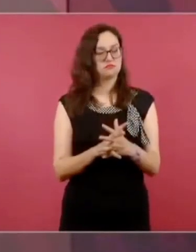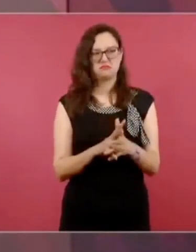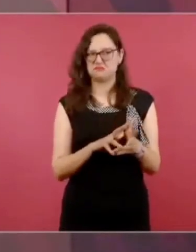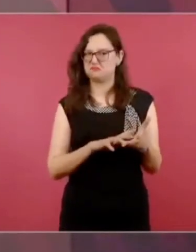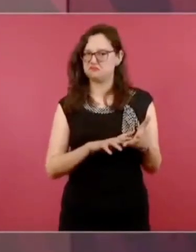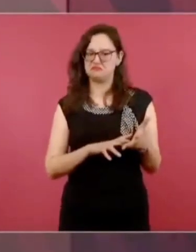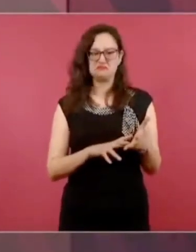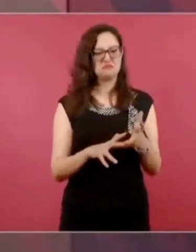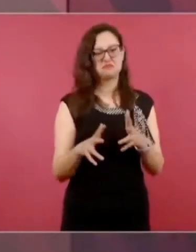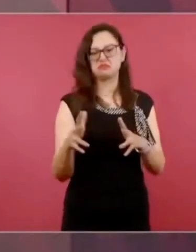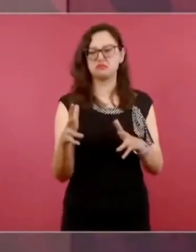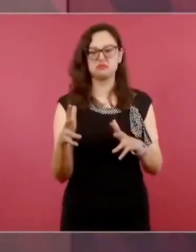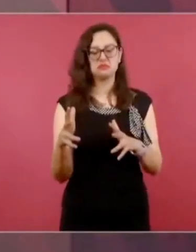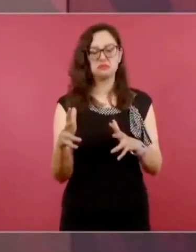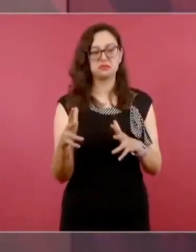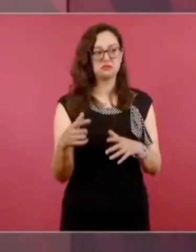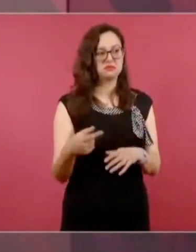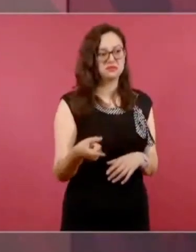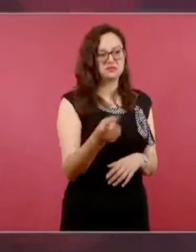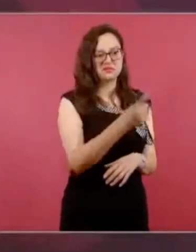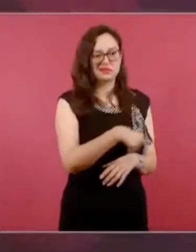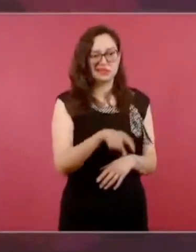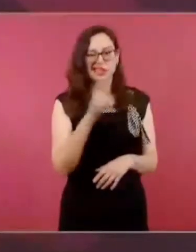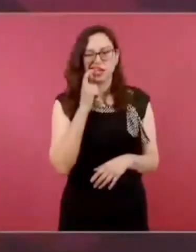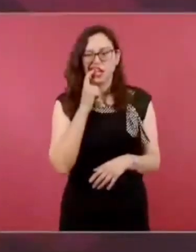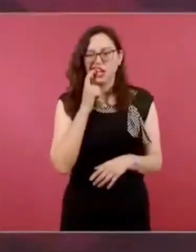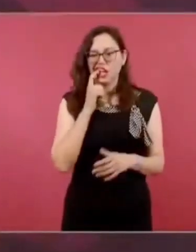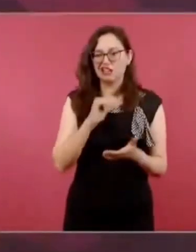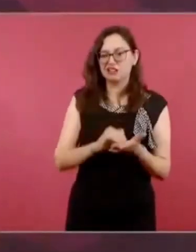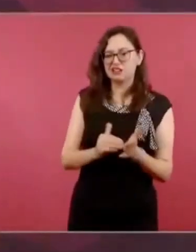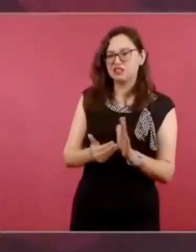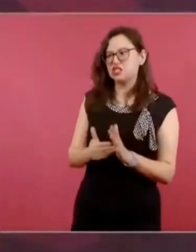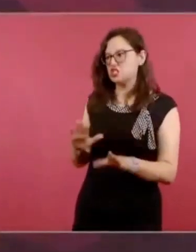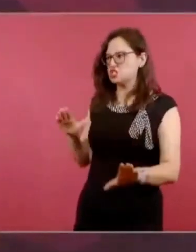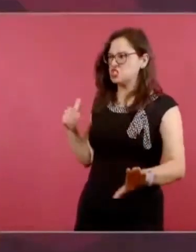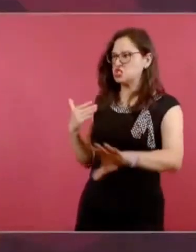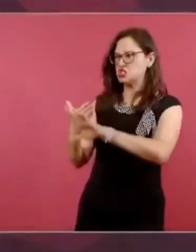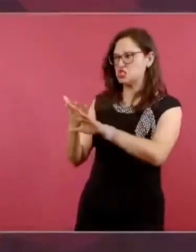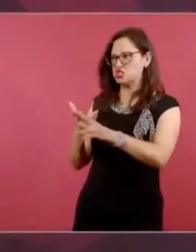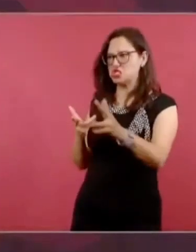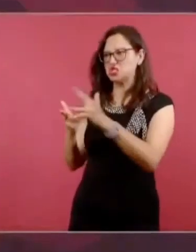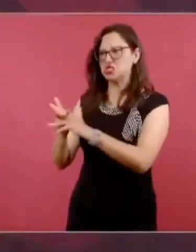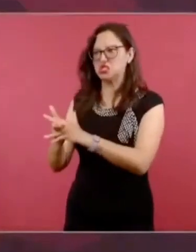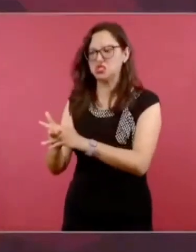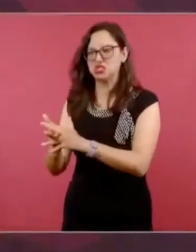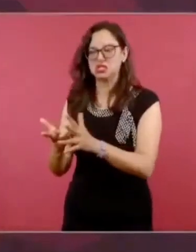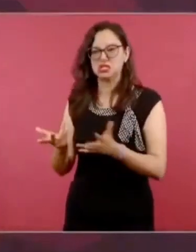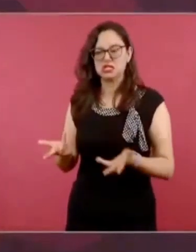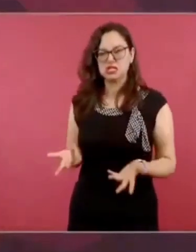porque fue una canallada. Un hombre que va a la revolución ya sabe,